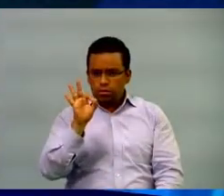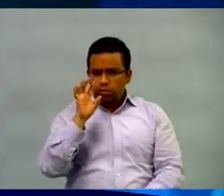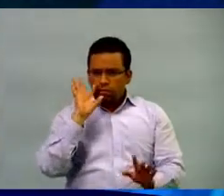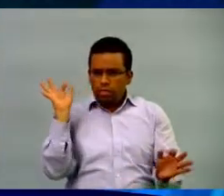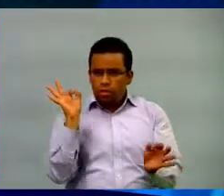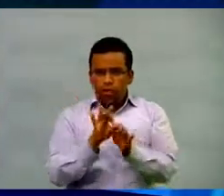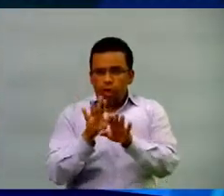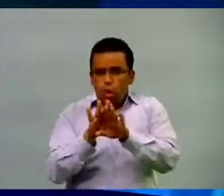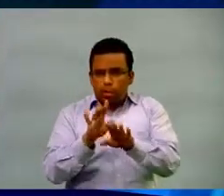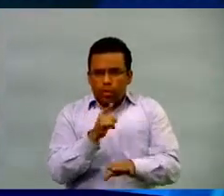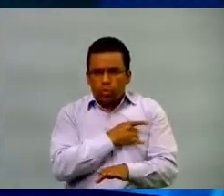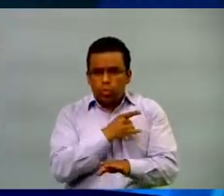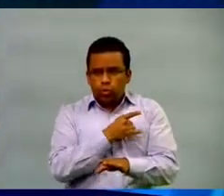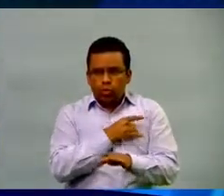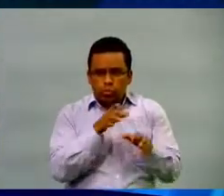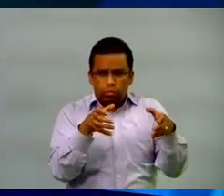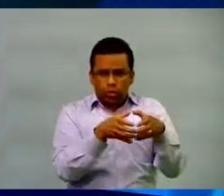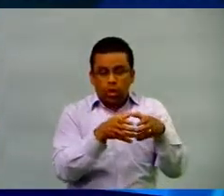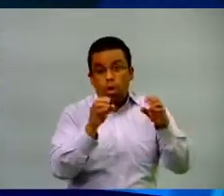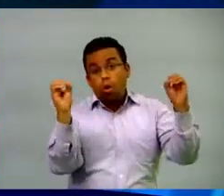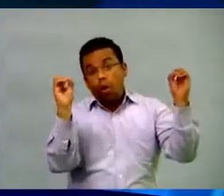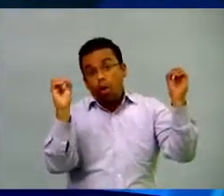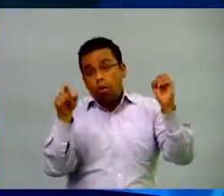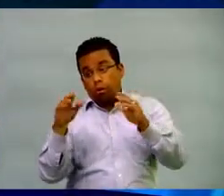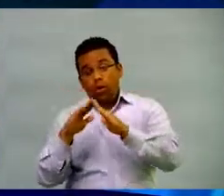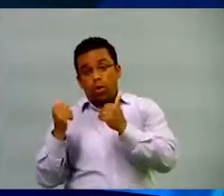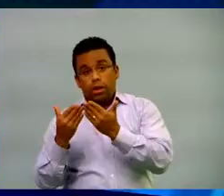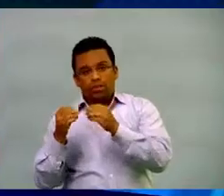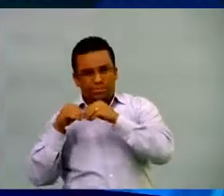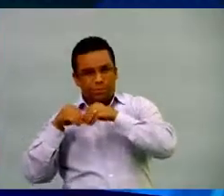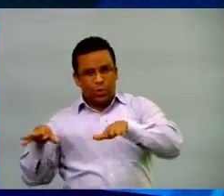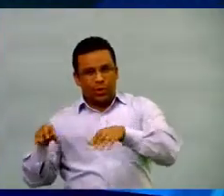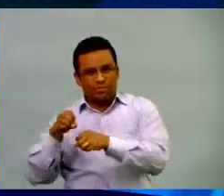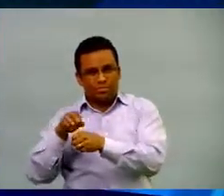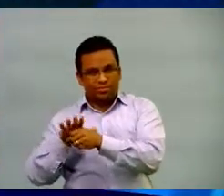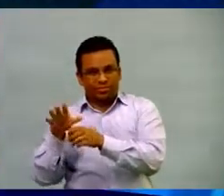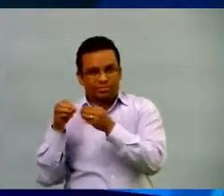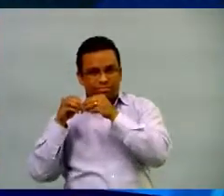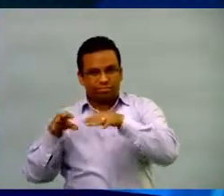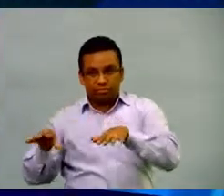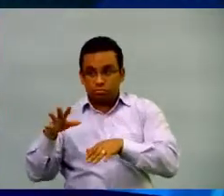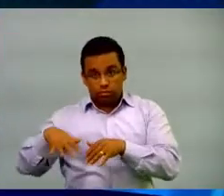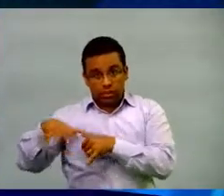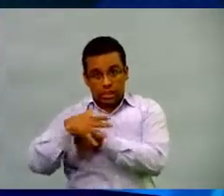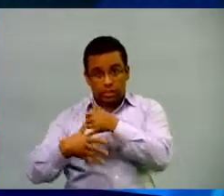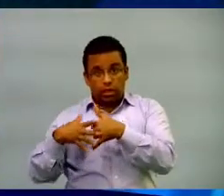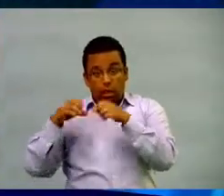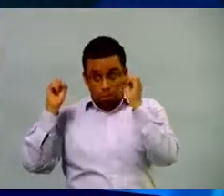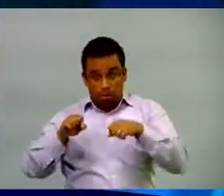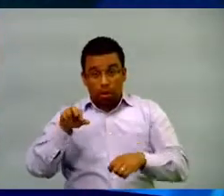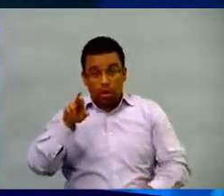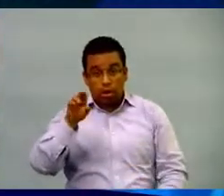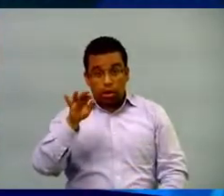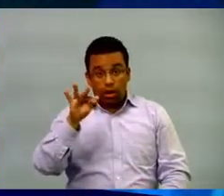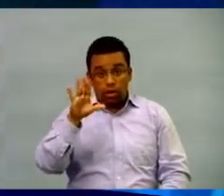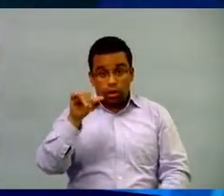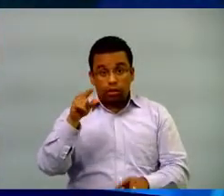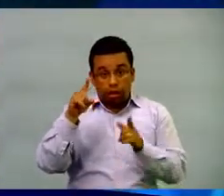las universidades, o si los colegios también, los colegios públicos de nuestro país, tienen acceso y tienen posibilidades de